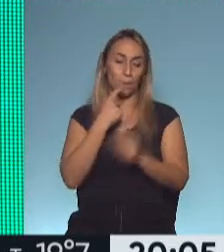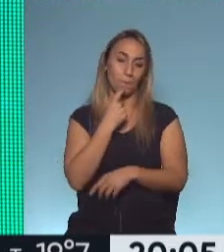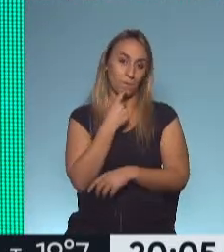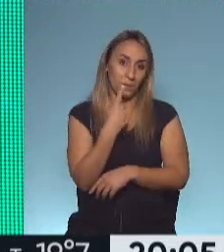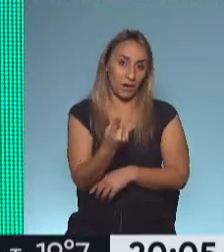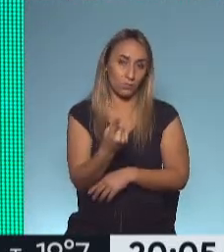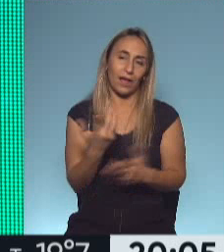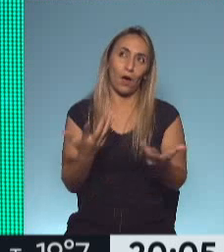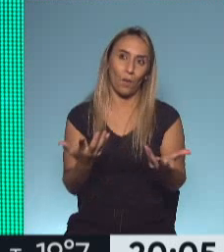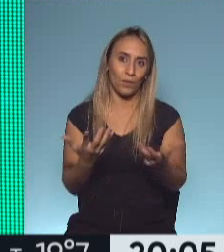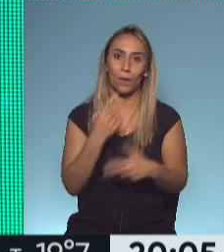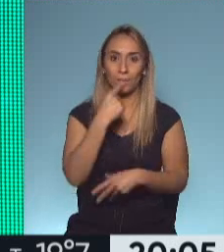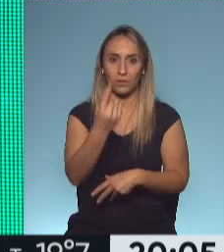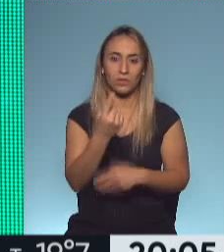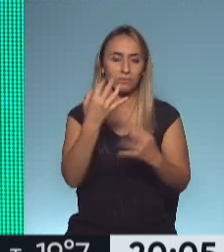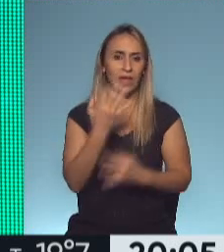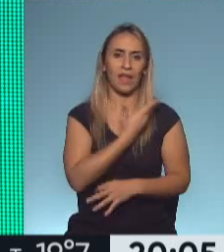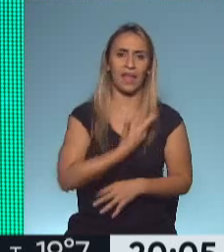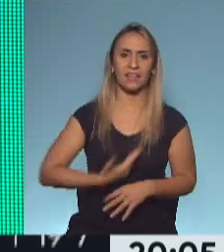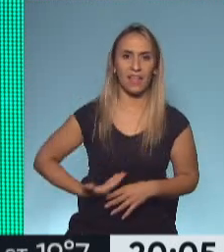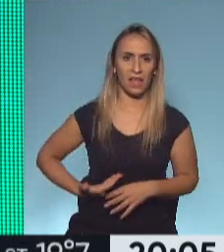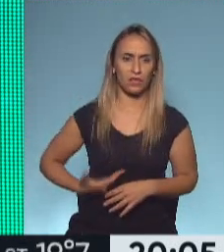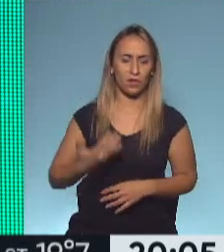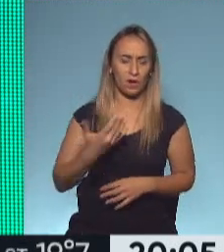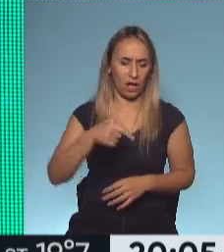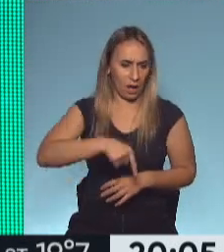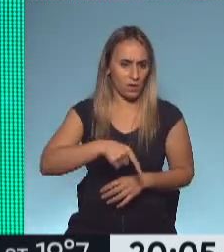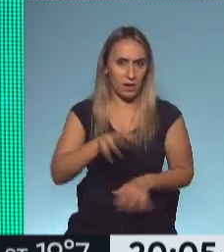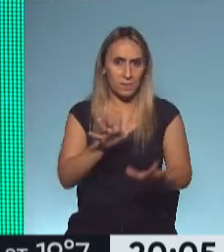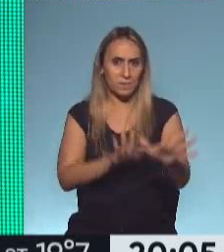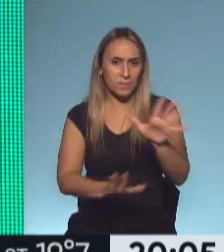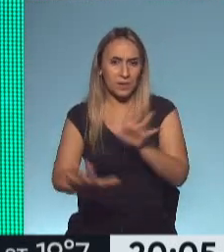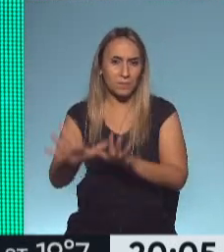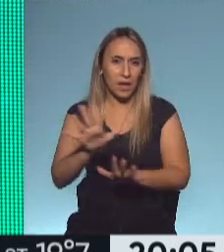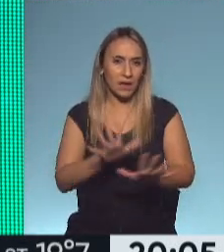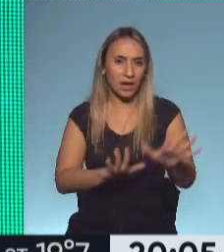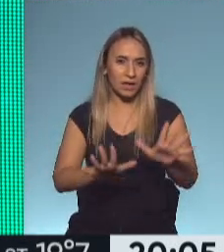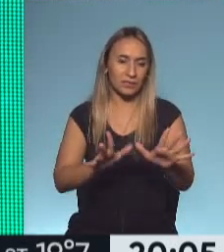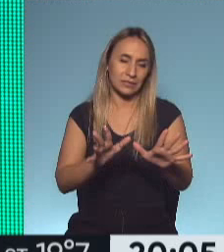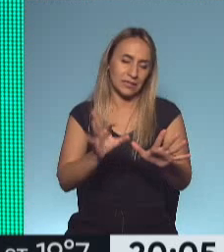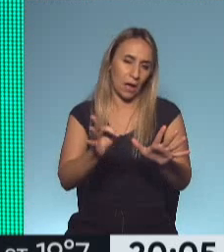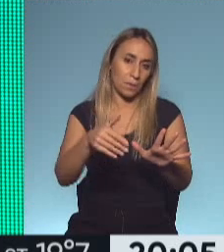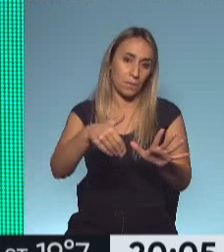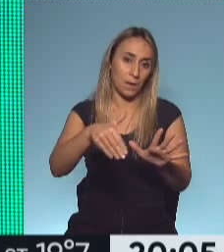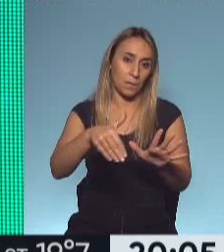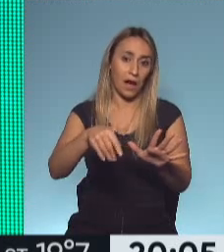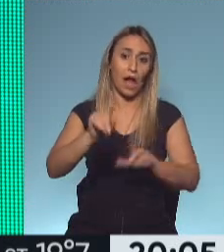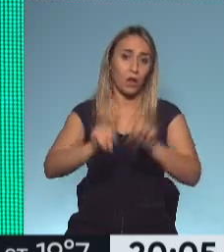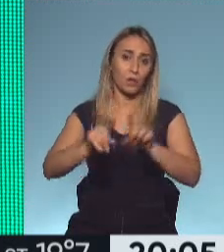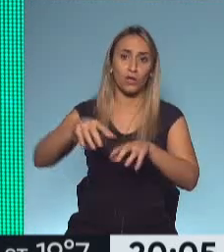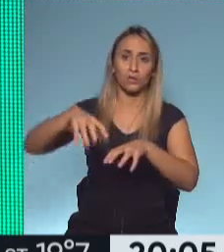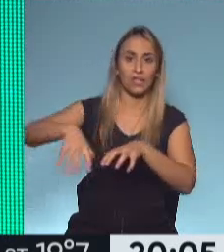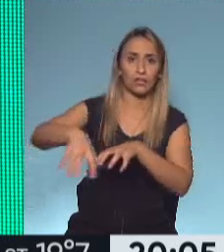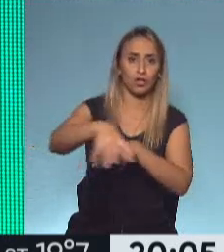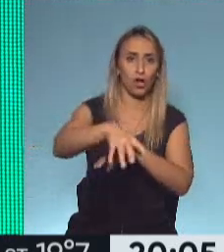decantación. ¿De qué manera el Estado se prepara teniendo en cuenta que quizás haya nuevos sectores, nuevos